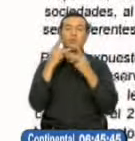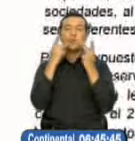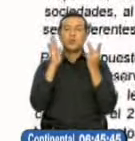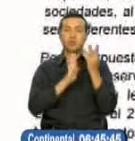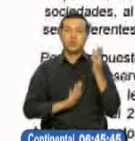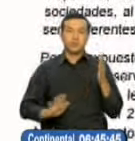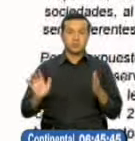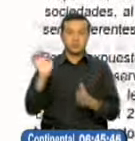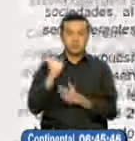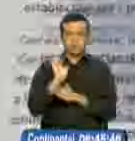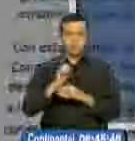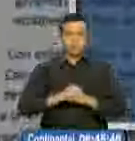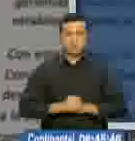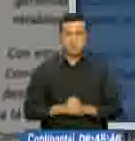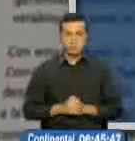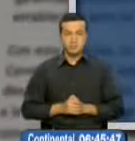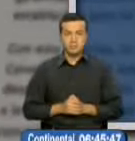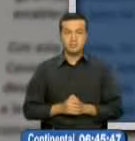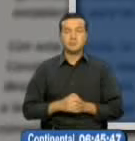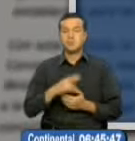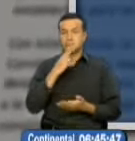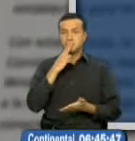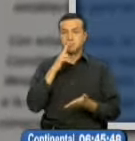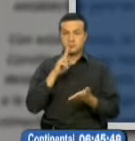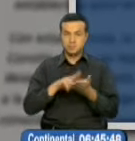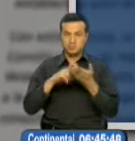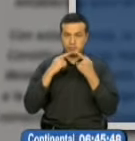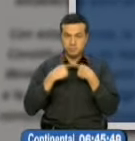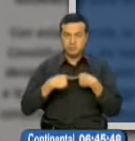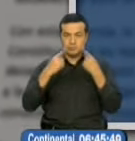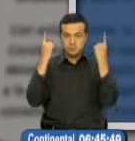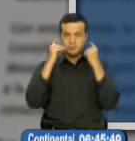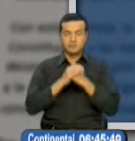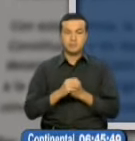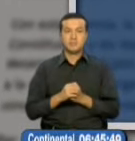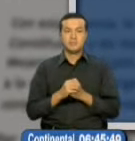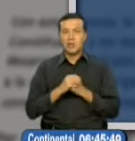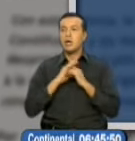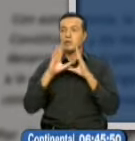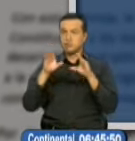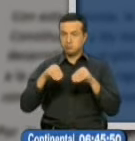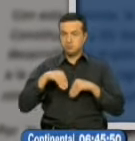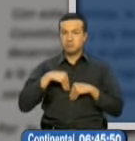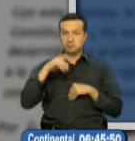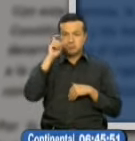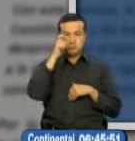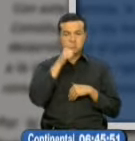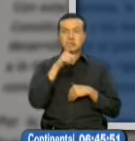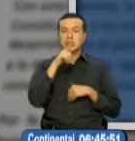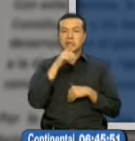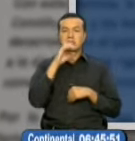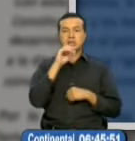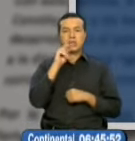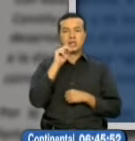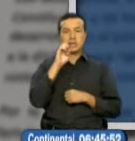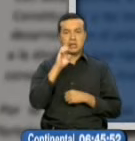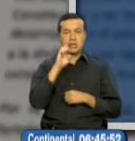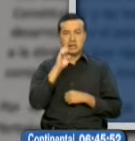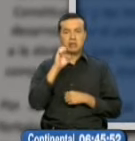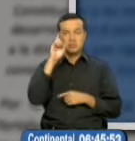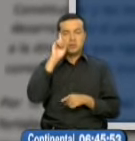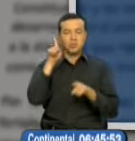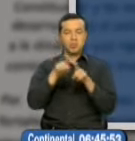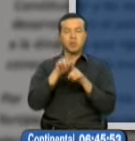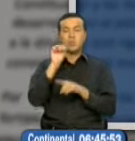del país. En el remitido afirman que nos adherimos a la veeduría convocada por el Consejo Nacional Electoral para